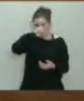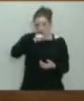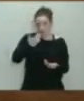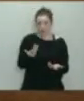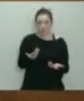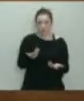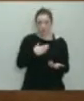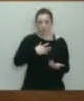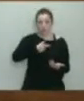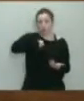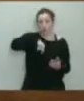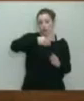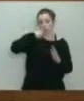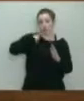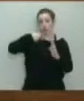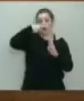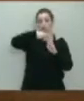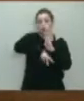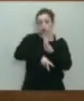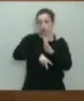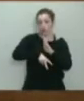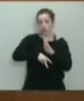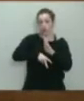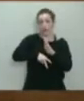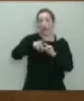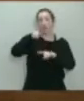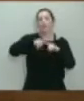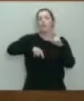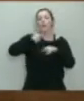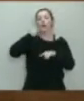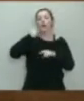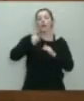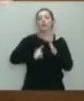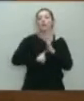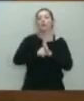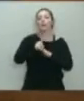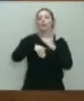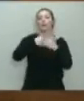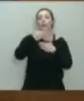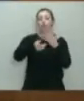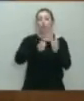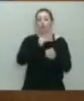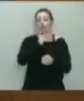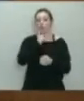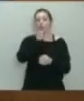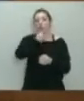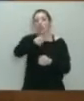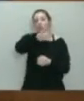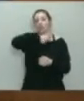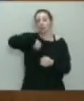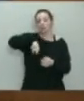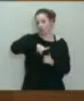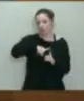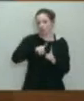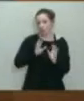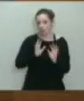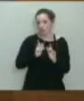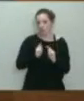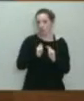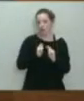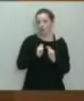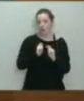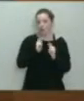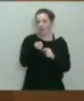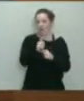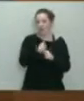esta norma es a la expectativa, en función de cómo evolucione, y, desde luego, lo que nosotros no le vamos a dar en ningún caso va a ser un